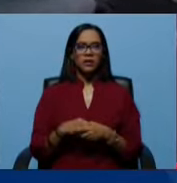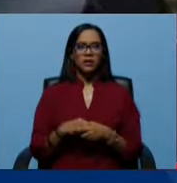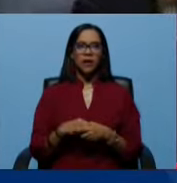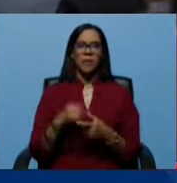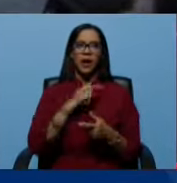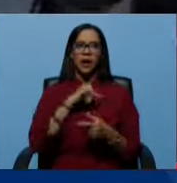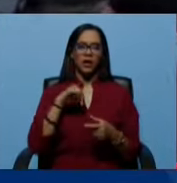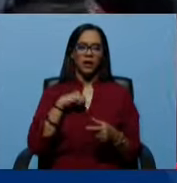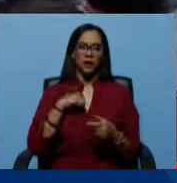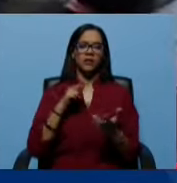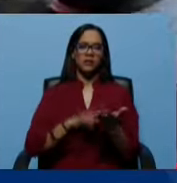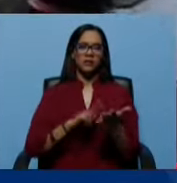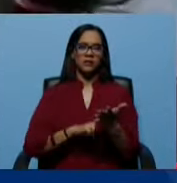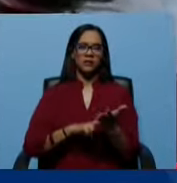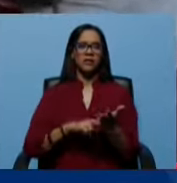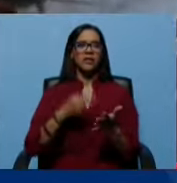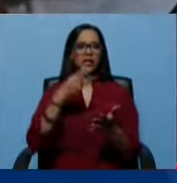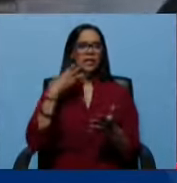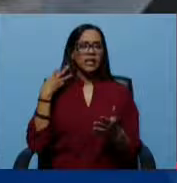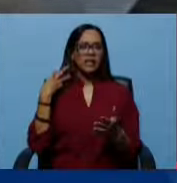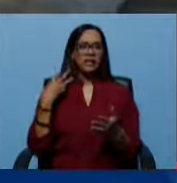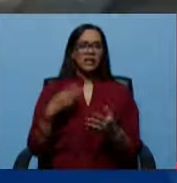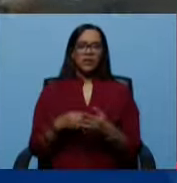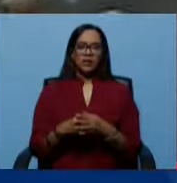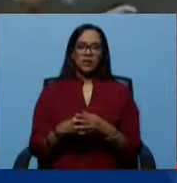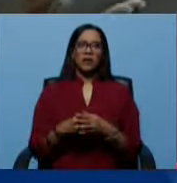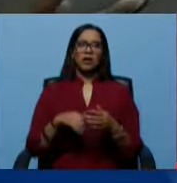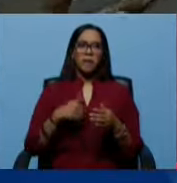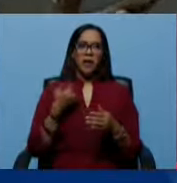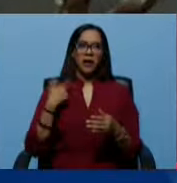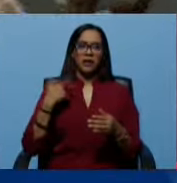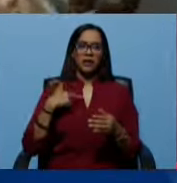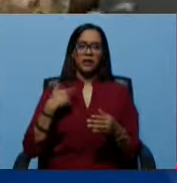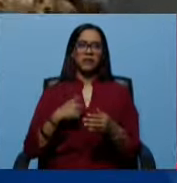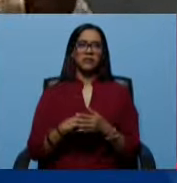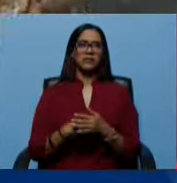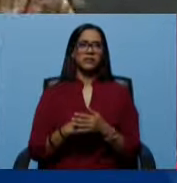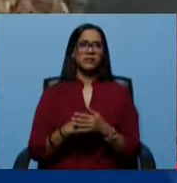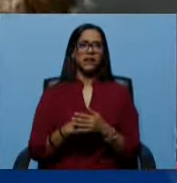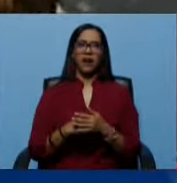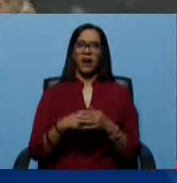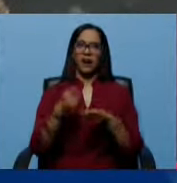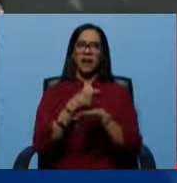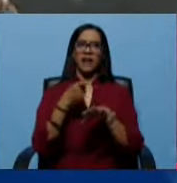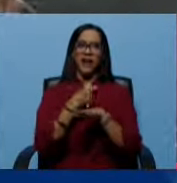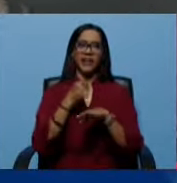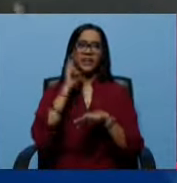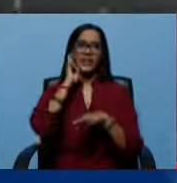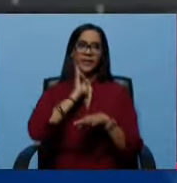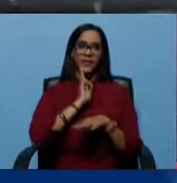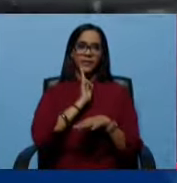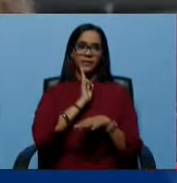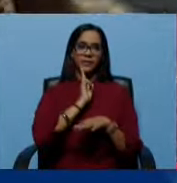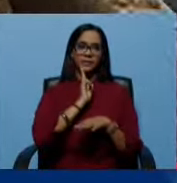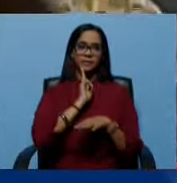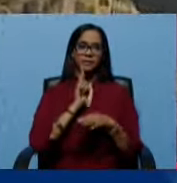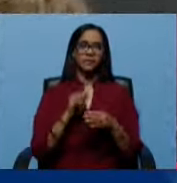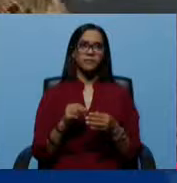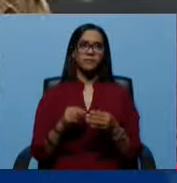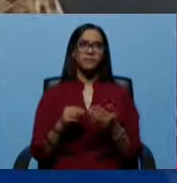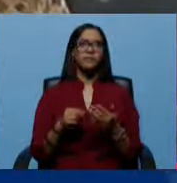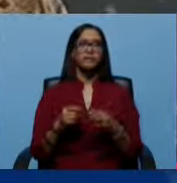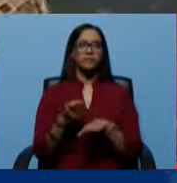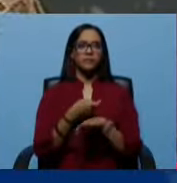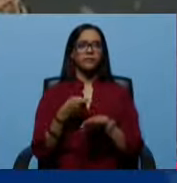nosotros, verdad, es un orgullo poder contar que a través del gobierno bolivariano y a través de la